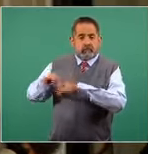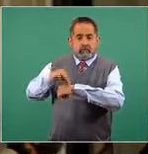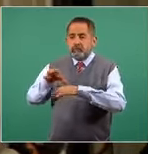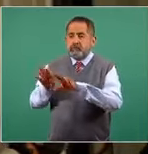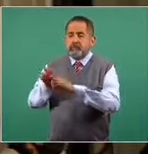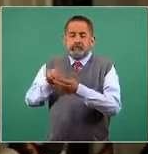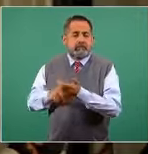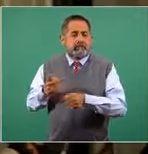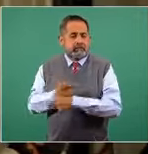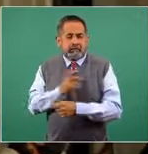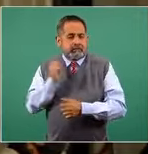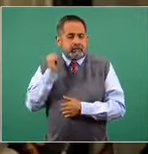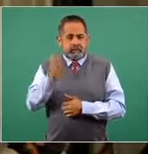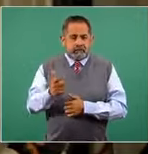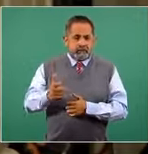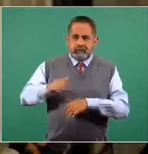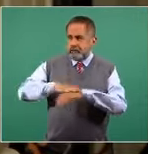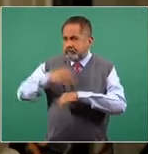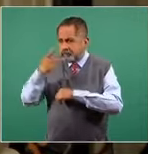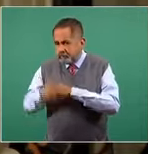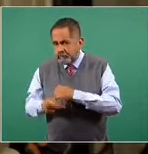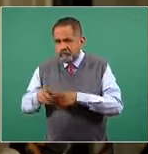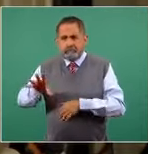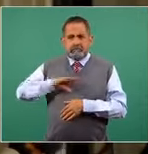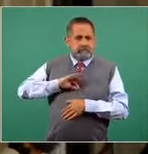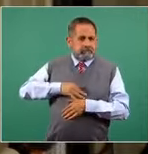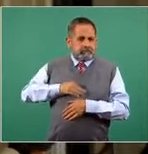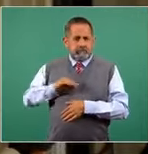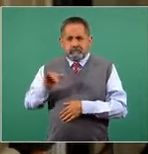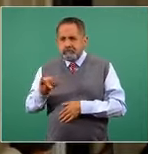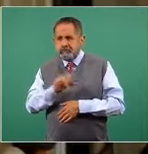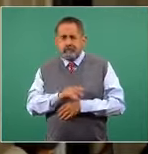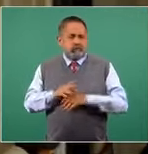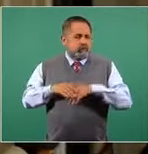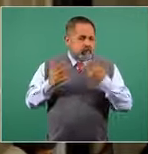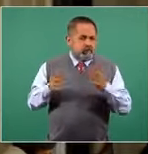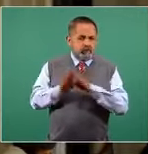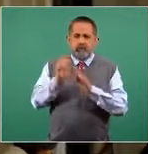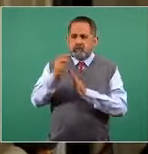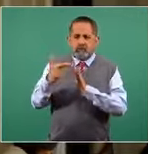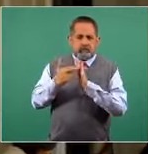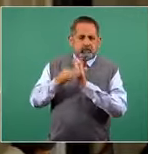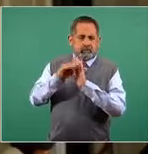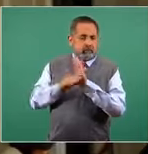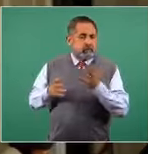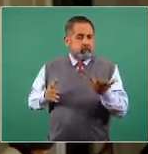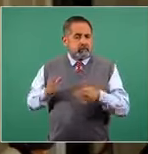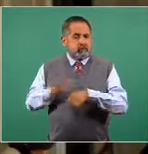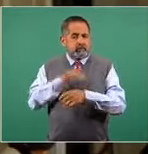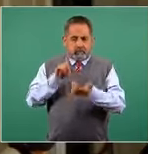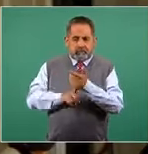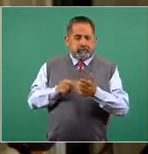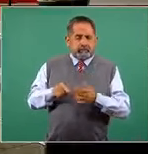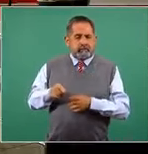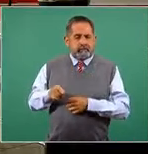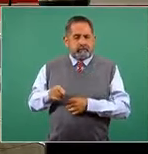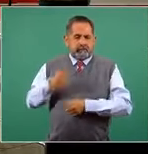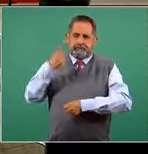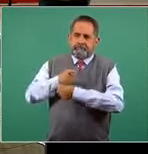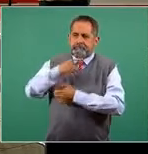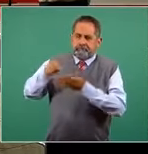No sé si haya mayor riesgo de contagio para ellos o si pudiera haber ciertas medidas, dado que pues estamos dentro de los primeros